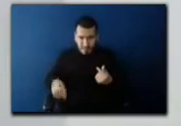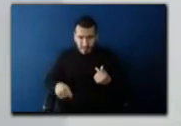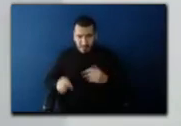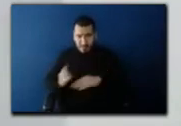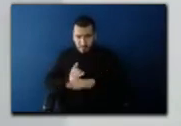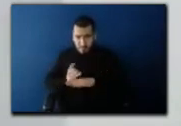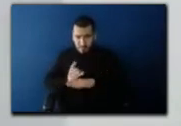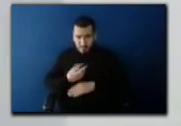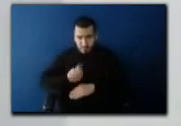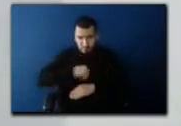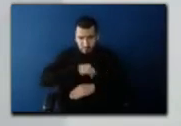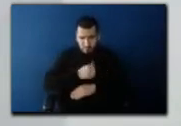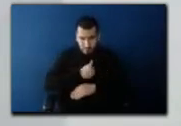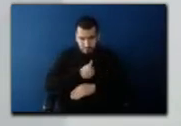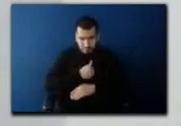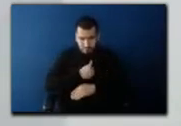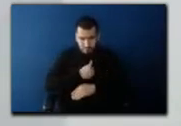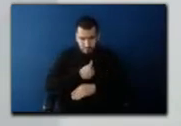tenemos que